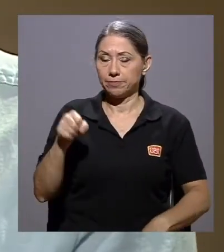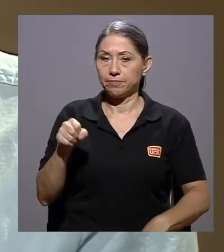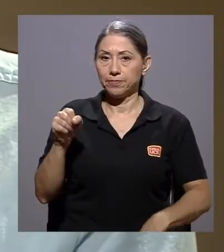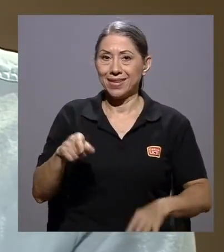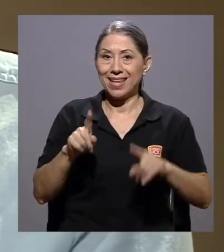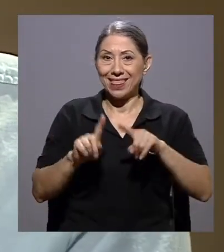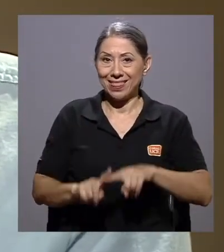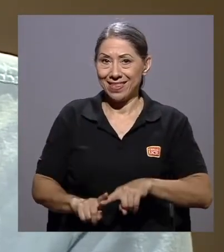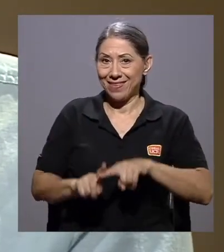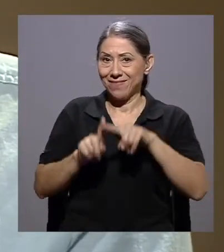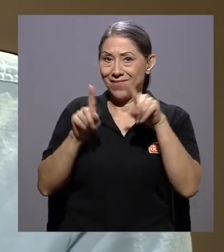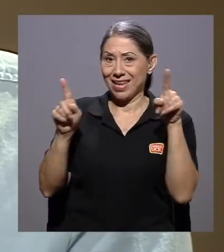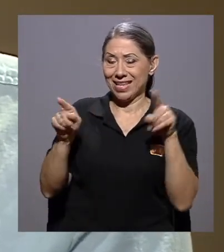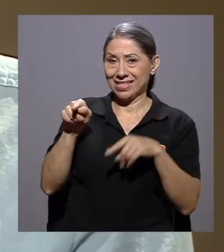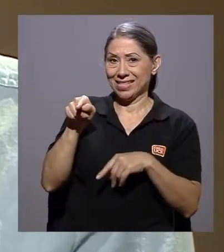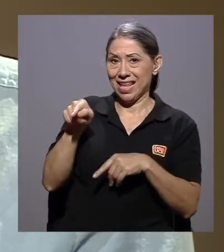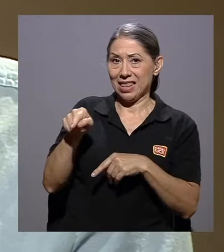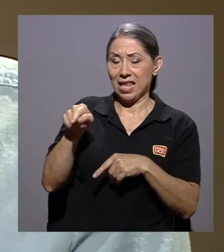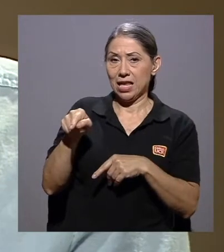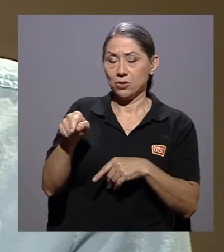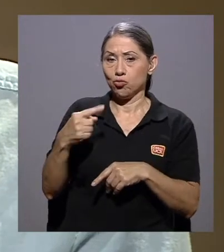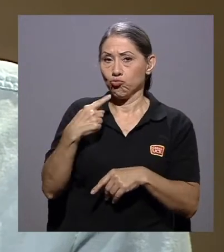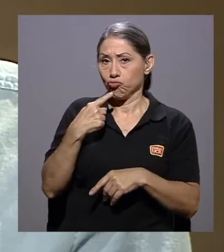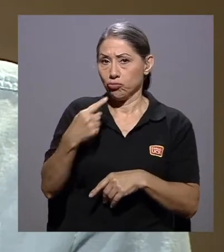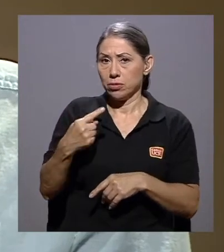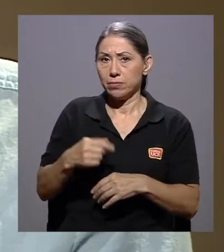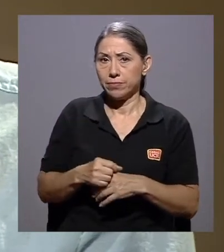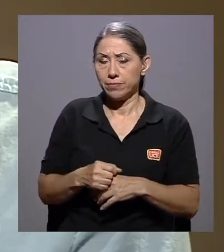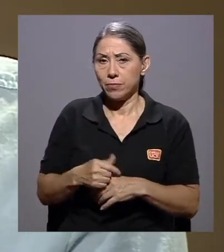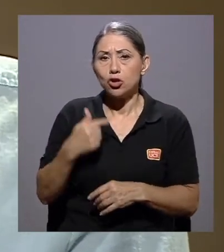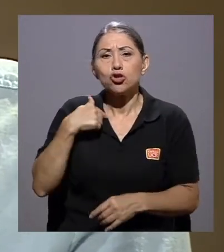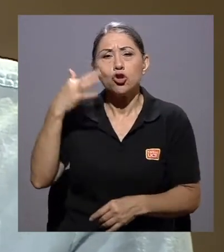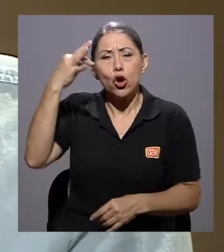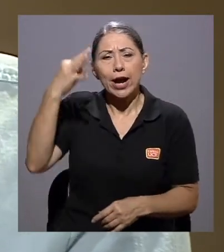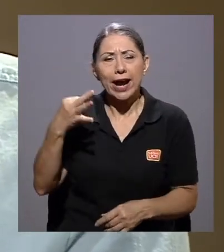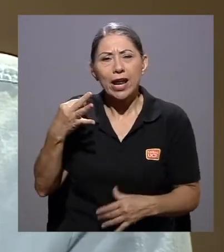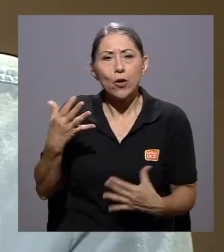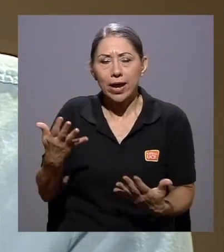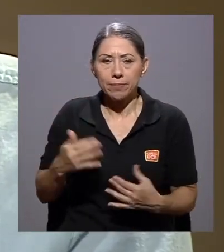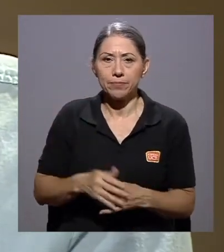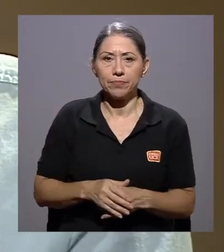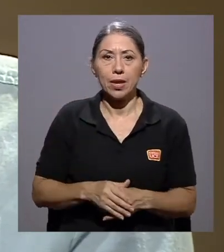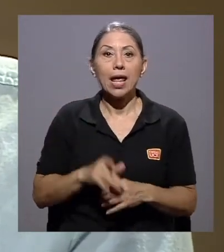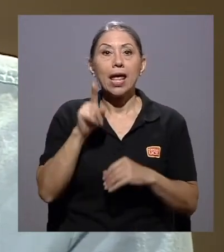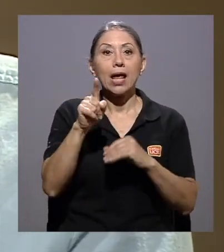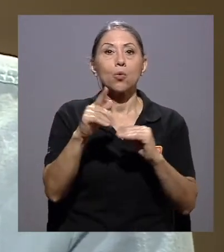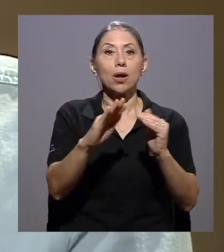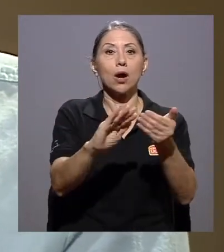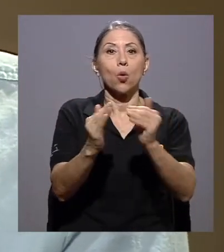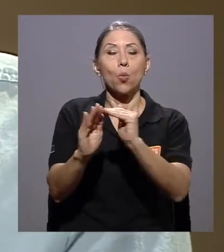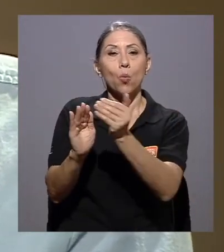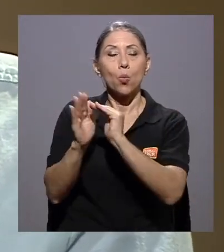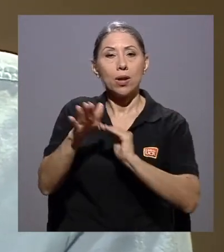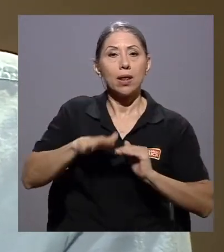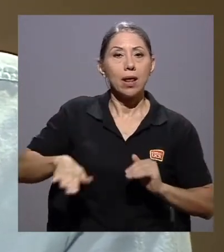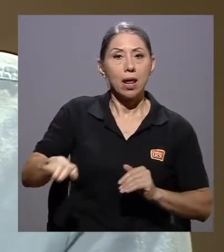que hace una postura como esa es que, creo yo que es la siguiente: en una comunidad política,